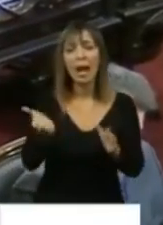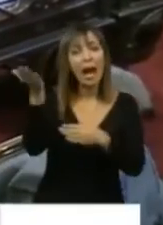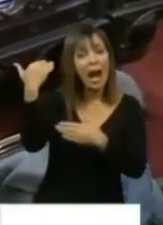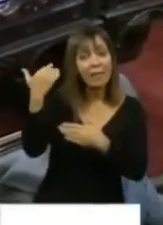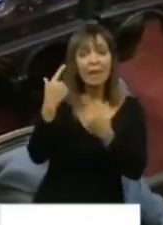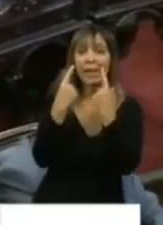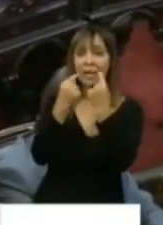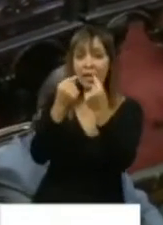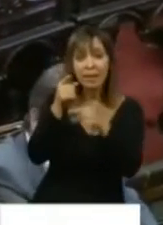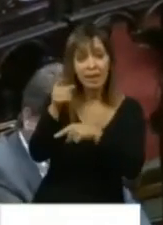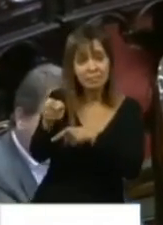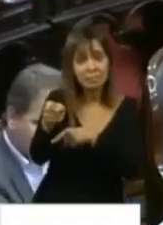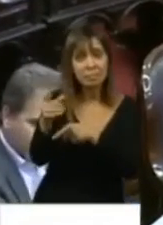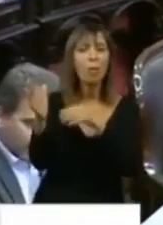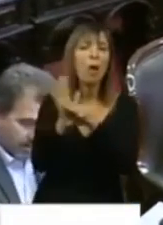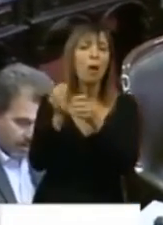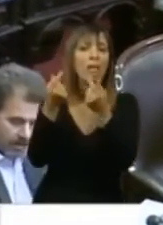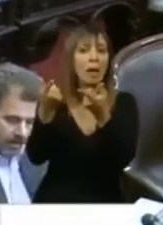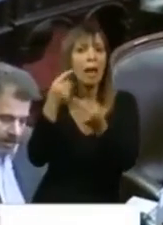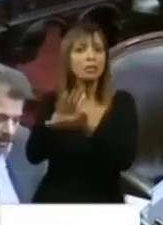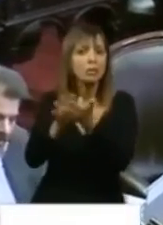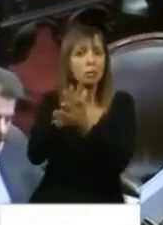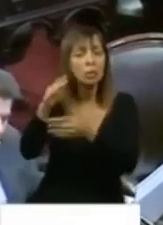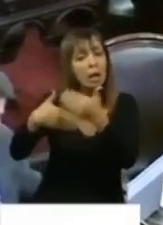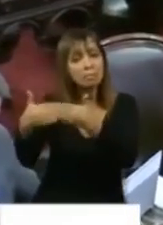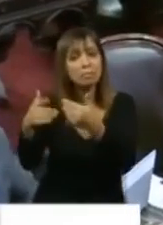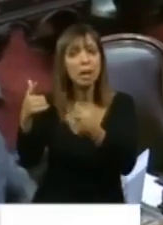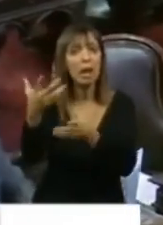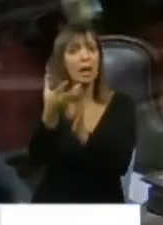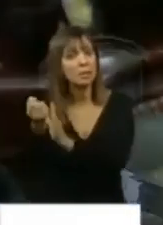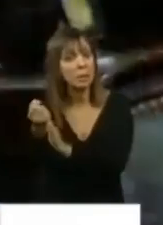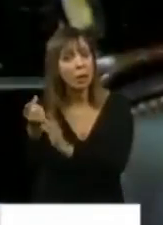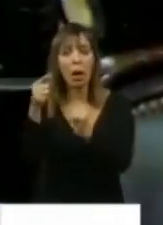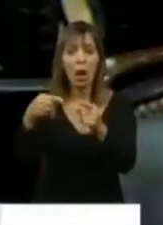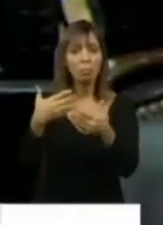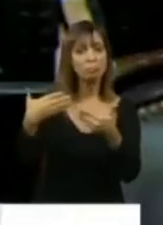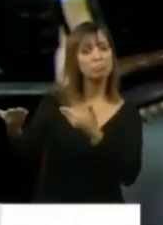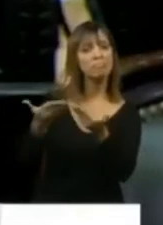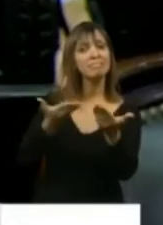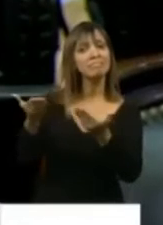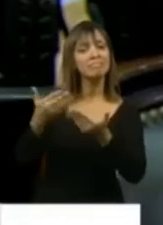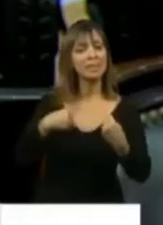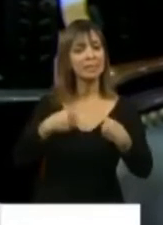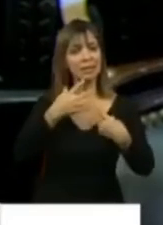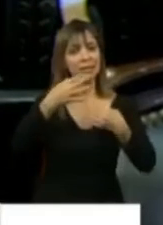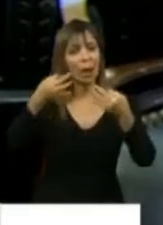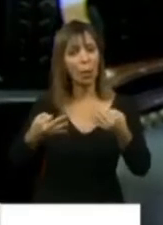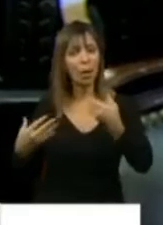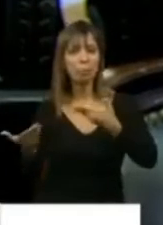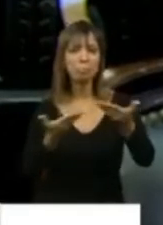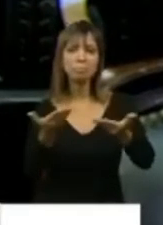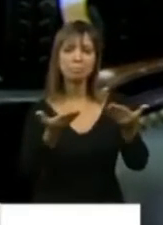fueron constructivas fueron bien recibidas y hoy gracias a eso podemos estar sesionando de una manera más segura el masaje